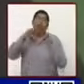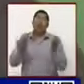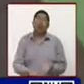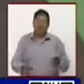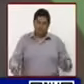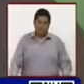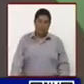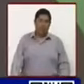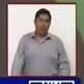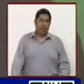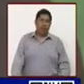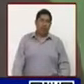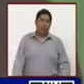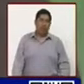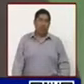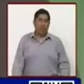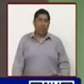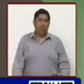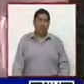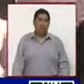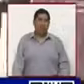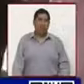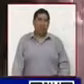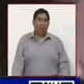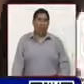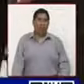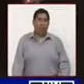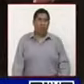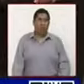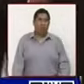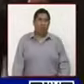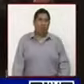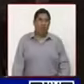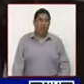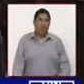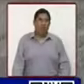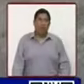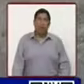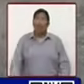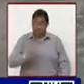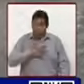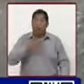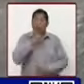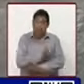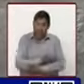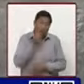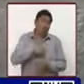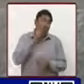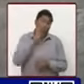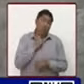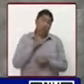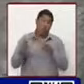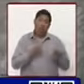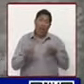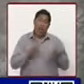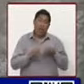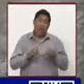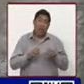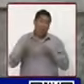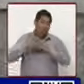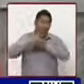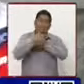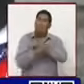Eh, a mi hijita el abuso sexual que le hicieron y la habían